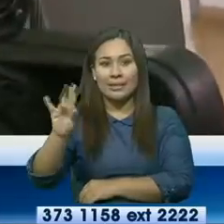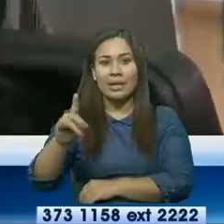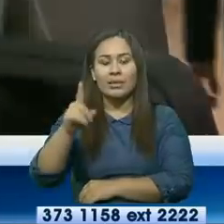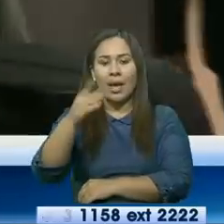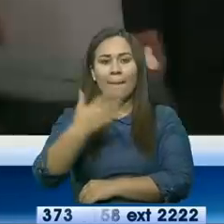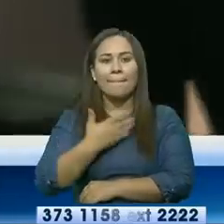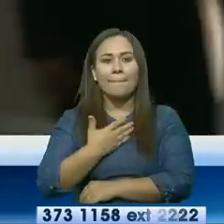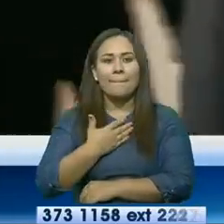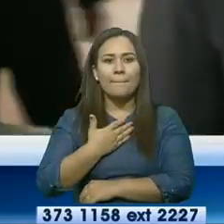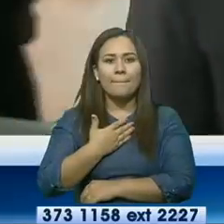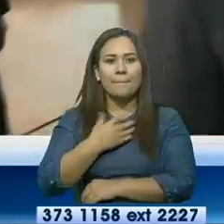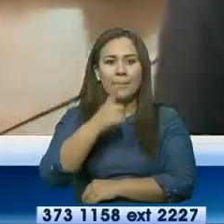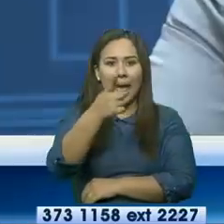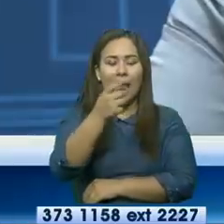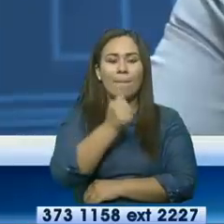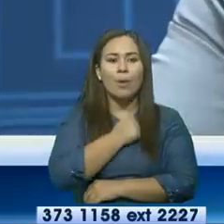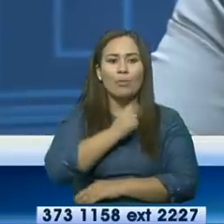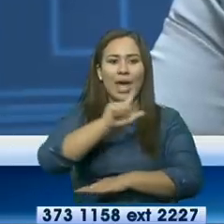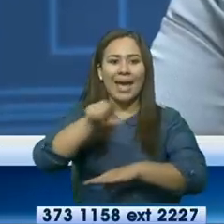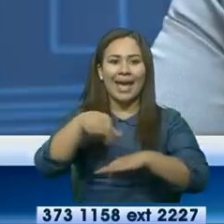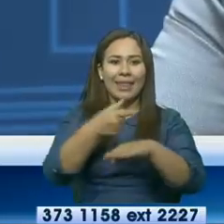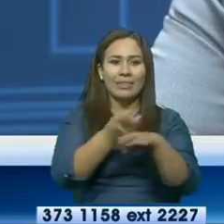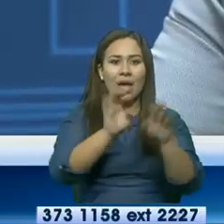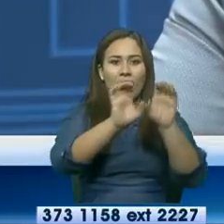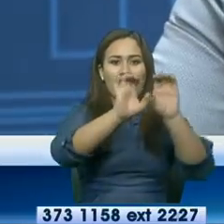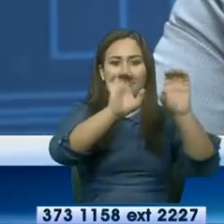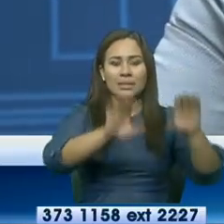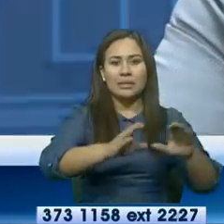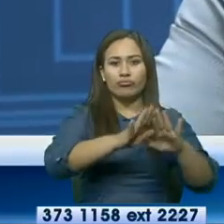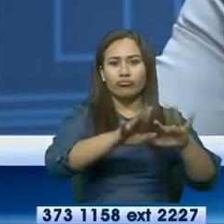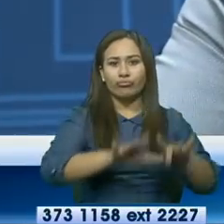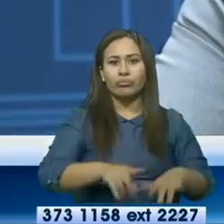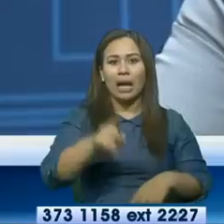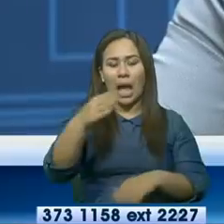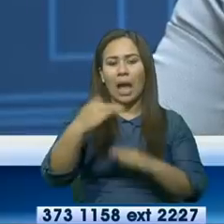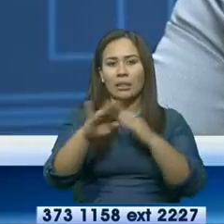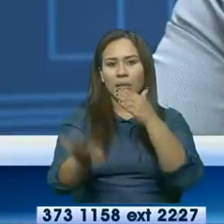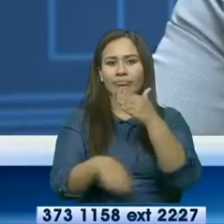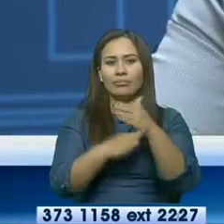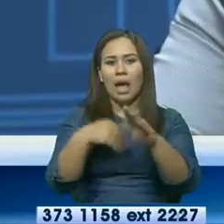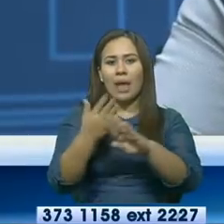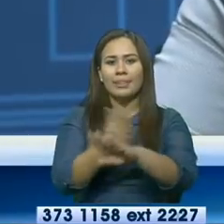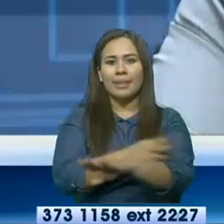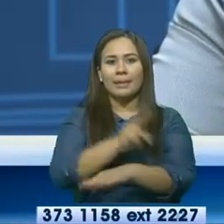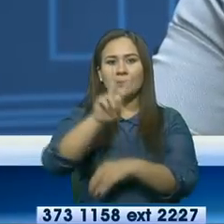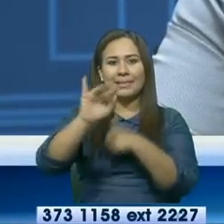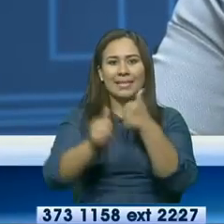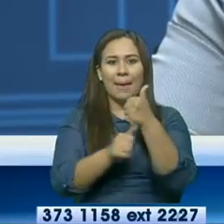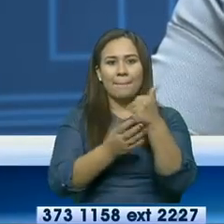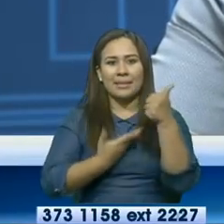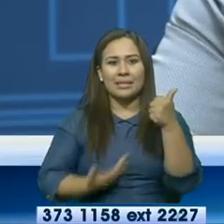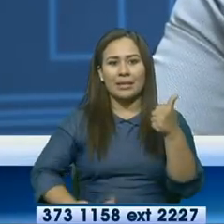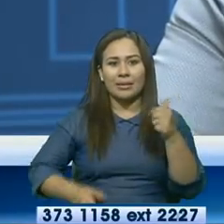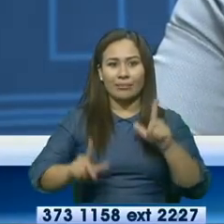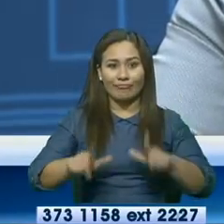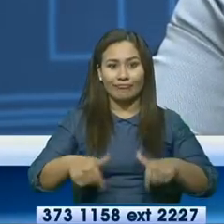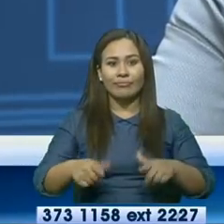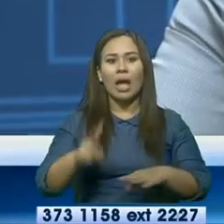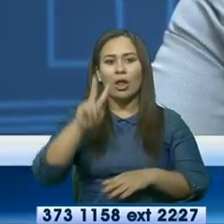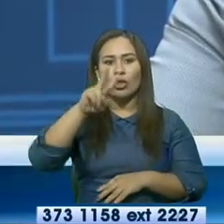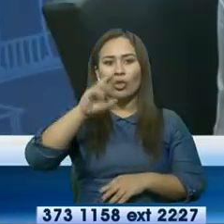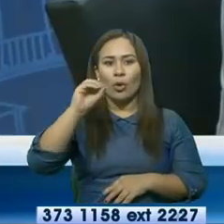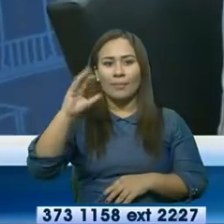general de los medios públicos fue subsecretario de comunicación durante la vicepresidencia de lenin moreno desde el 2007 al 2013